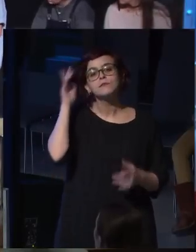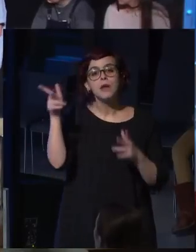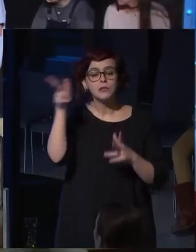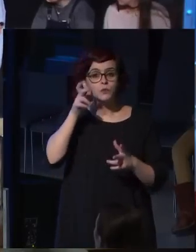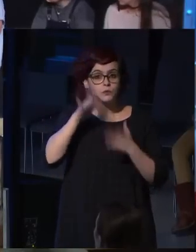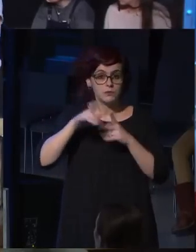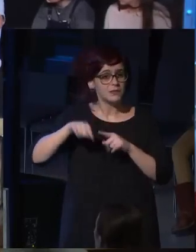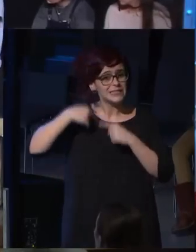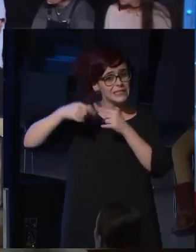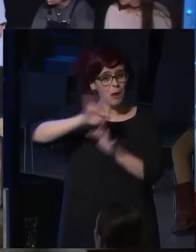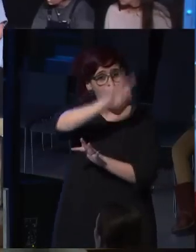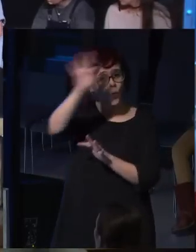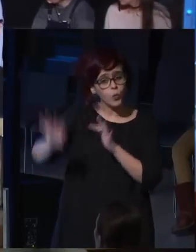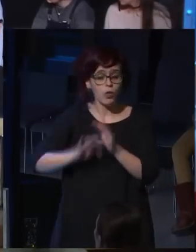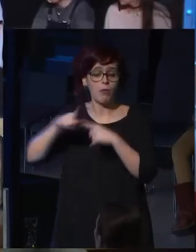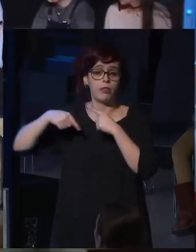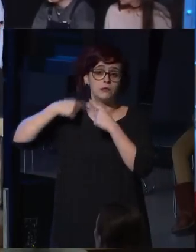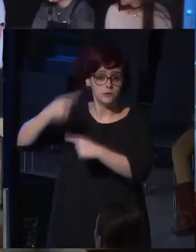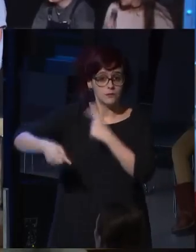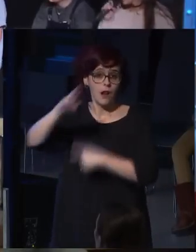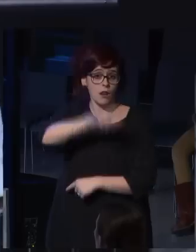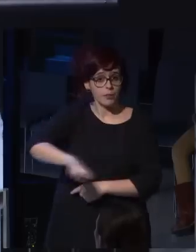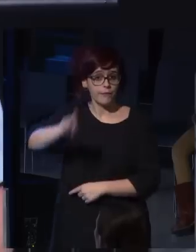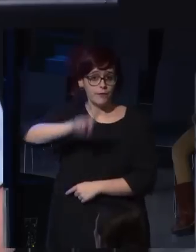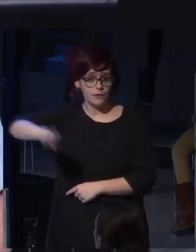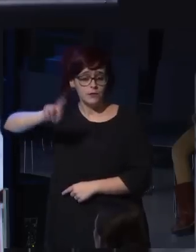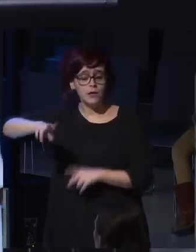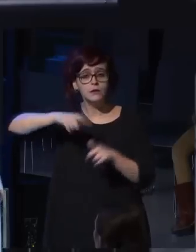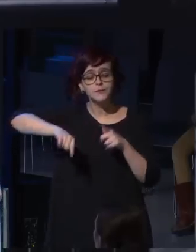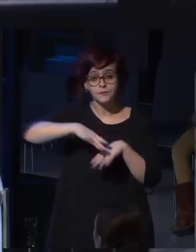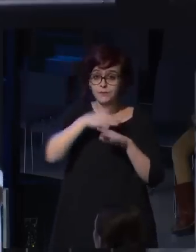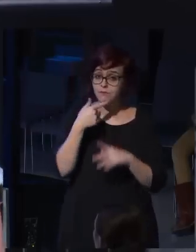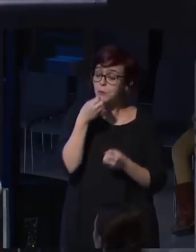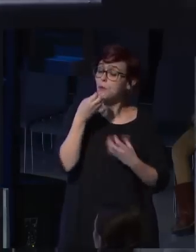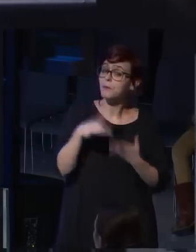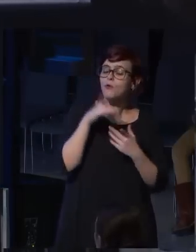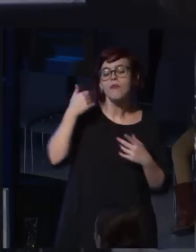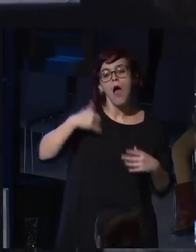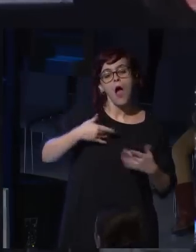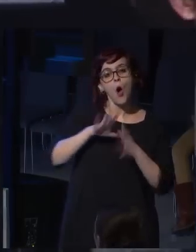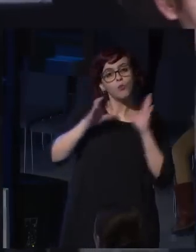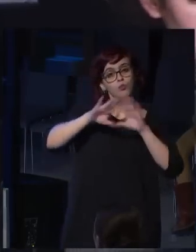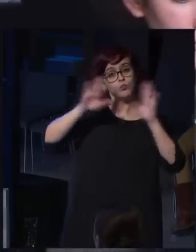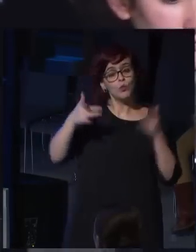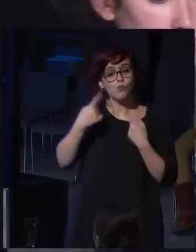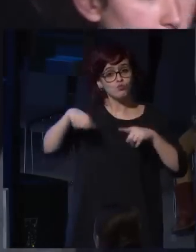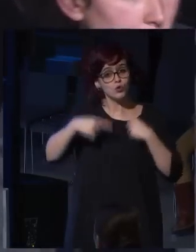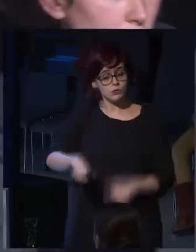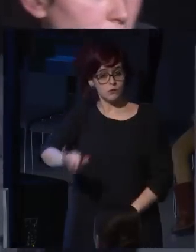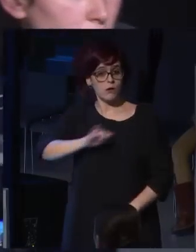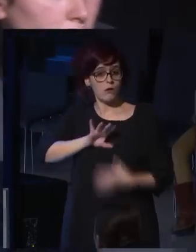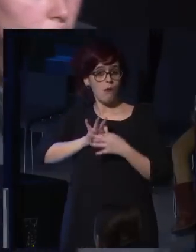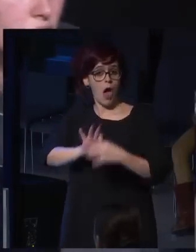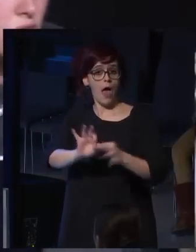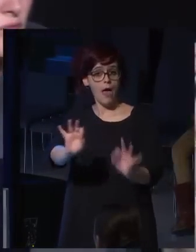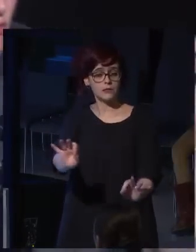discos enteros de siempre y varias veces seguidas, de hecho. Y además está muy bien una vez eres músico, que te das cuenta que los músicos de